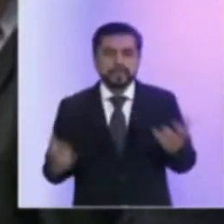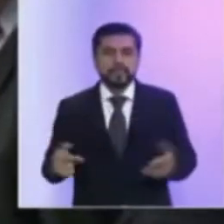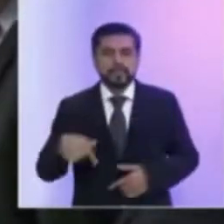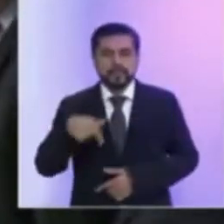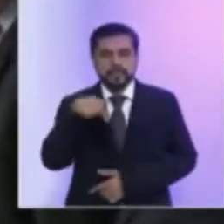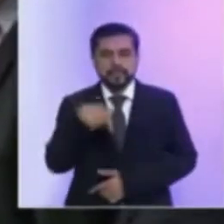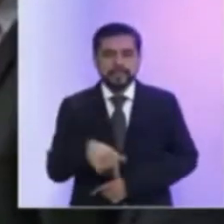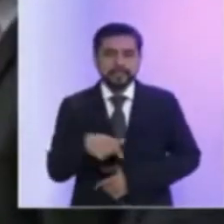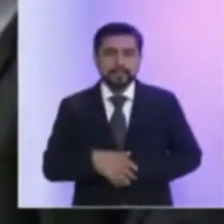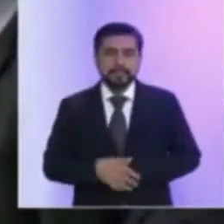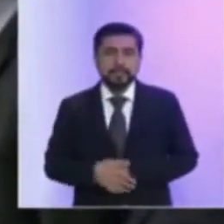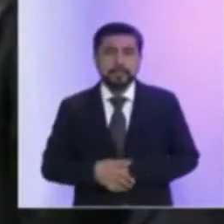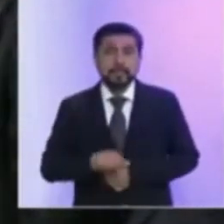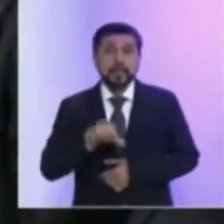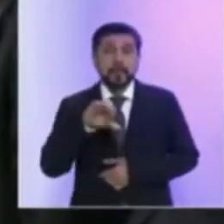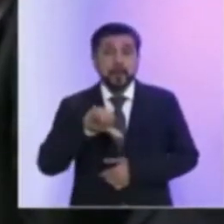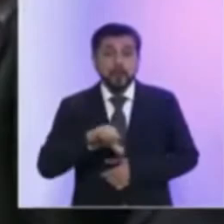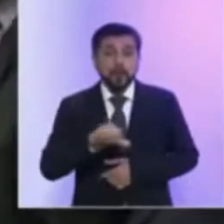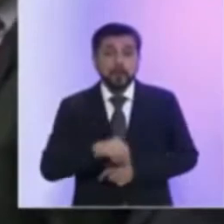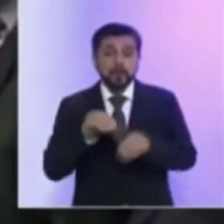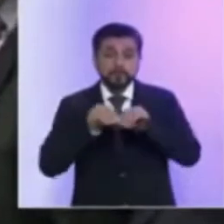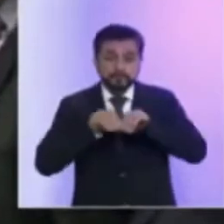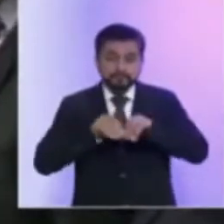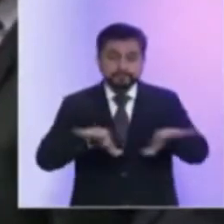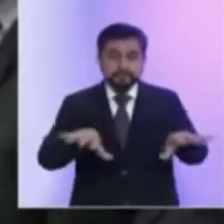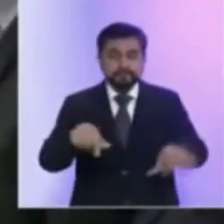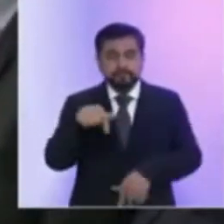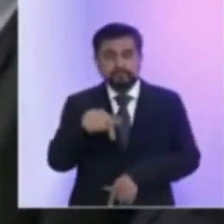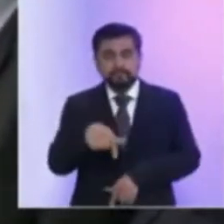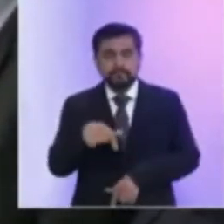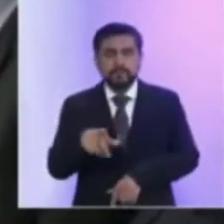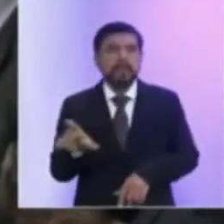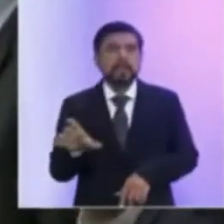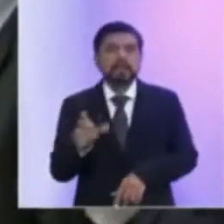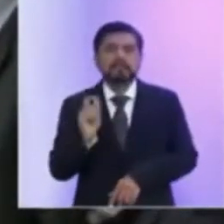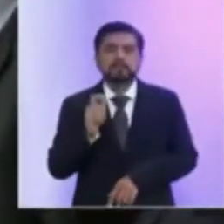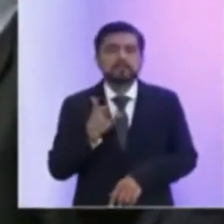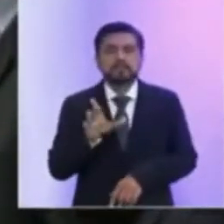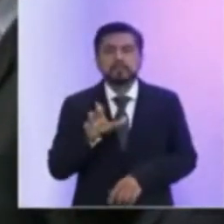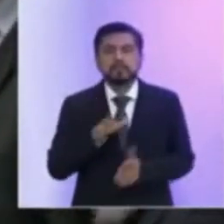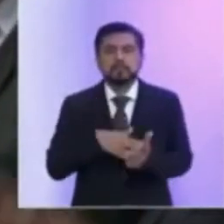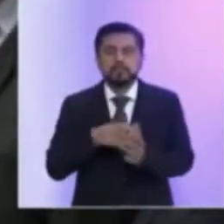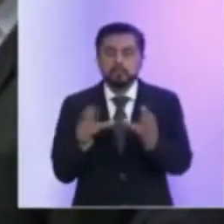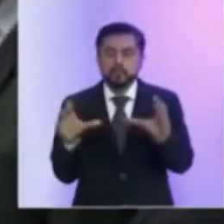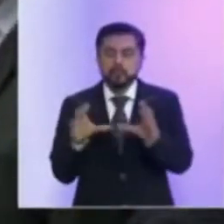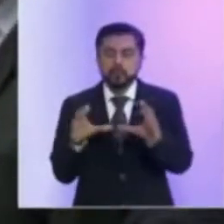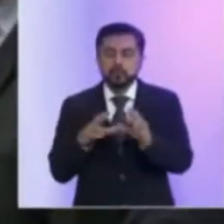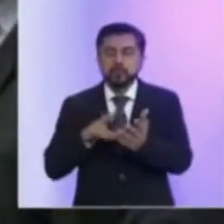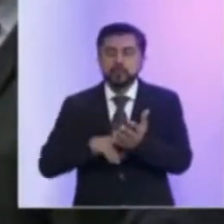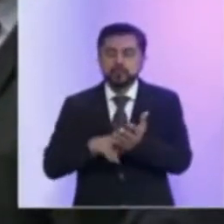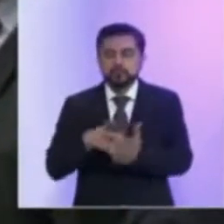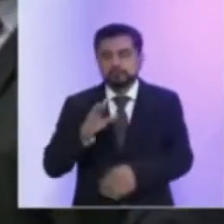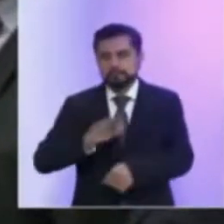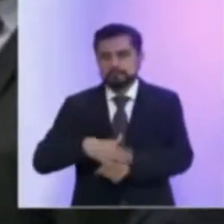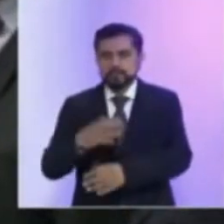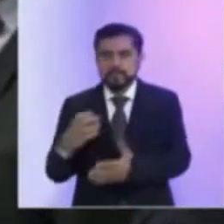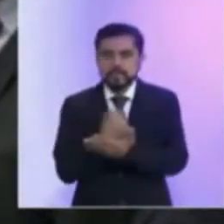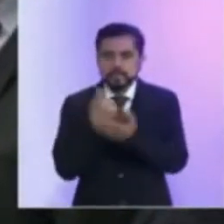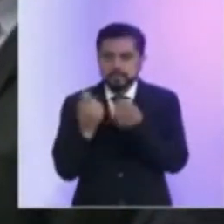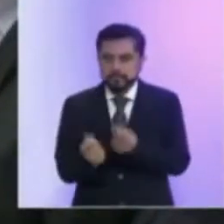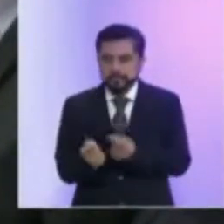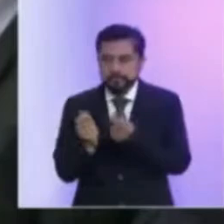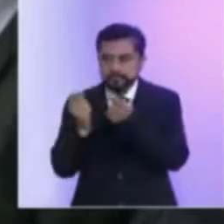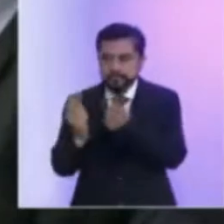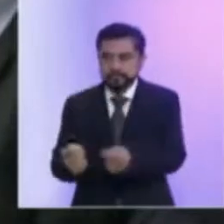aquí. Esta transmisión de poder, o al menos esta entrega de constancia de mayoría de una elección que pudo